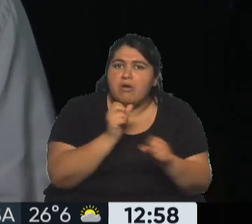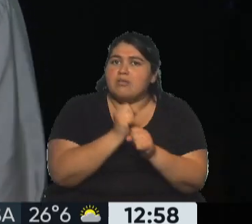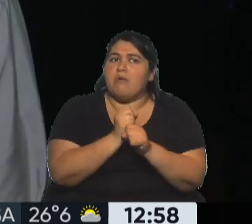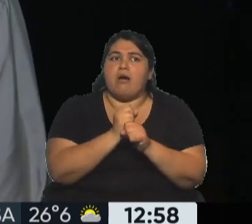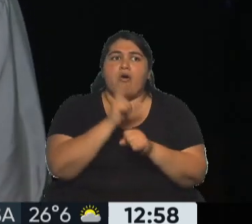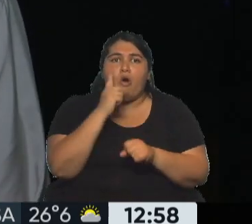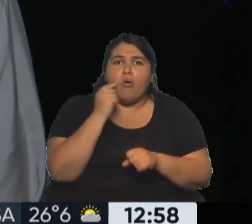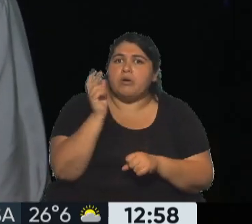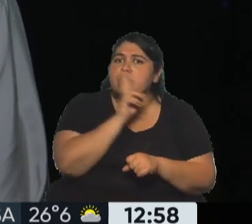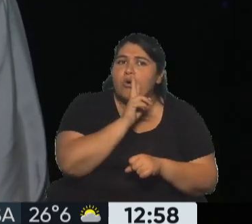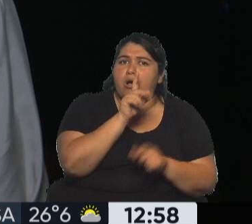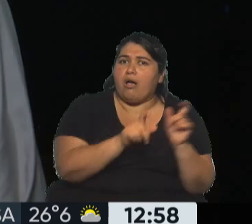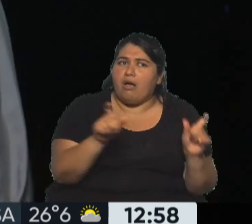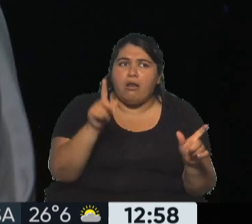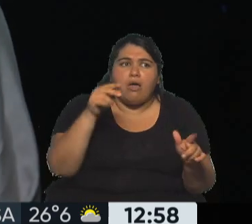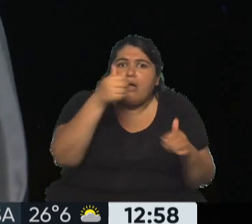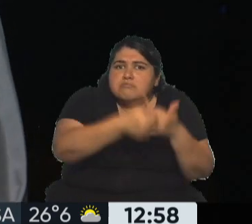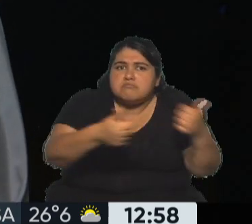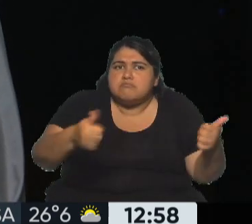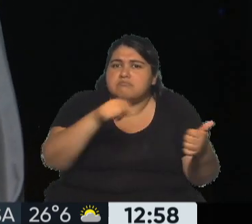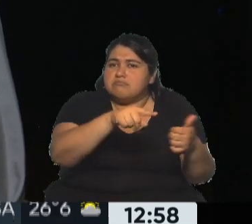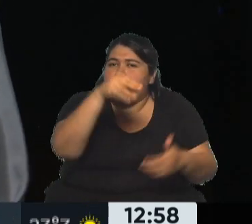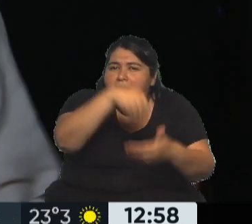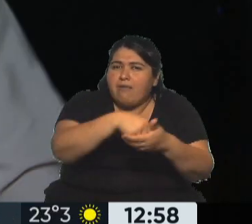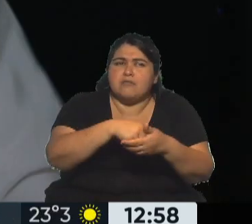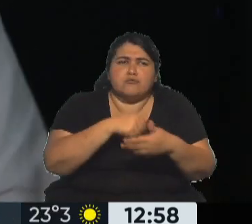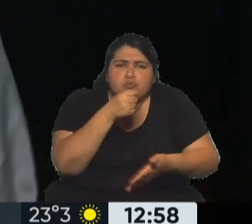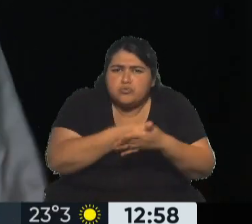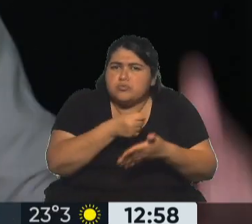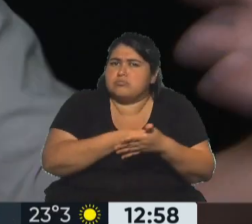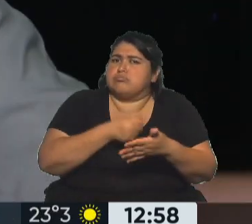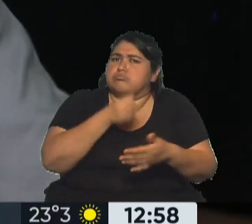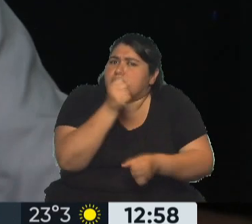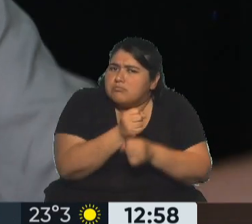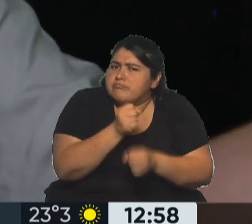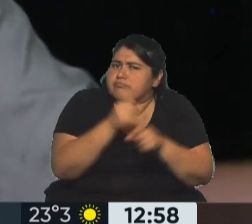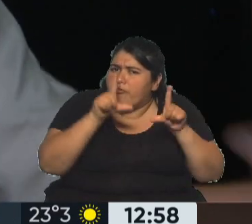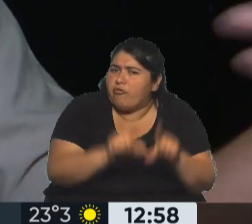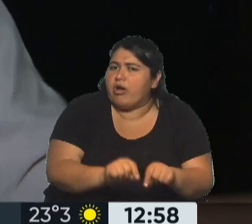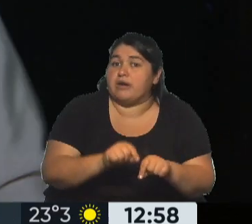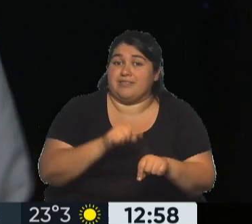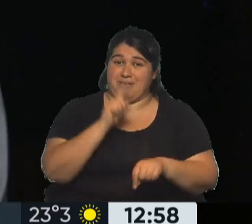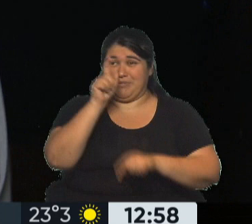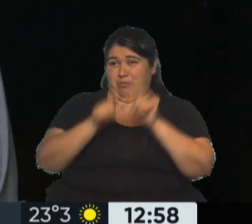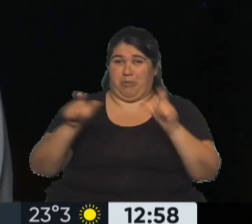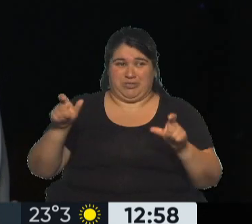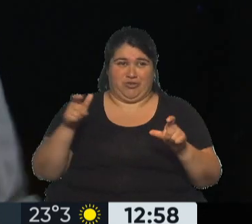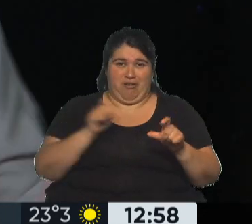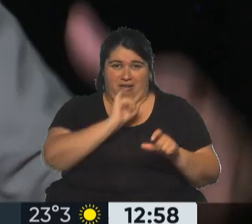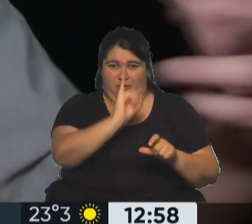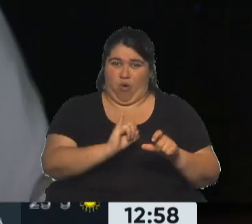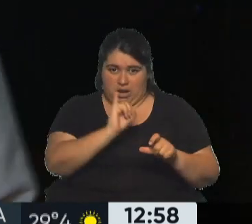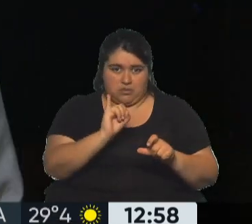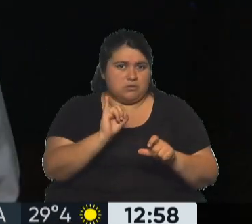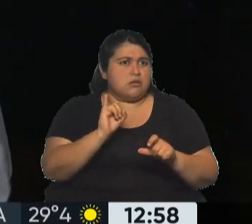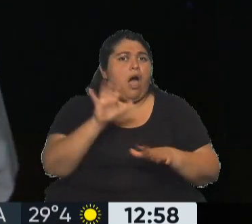trabajadoras que están ahí y lo dan todo, y bueno, como lo dicen los mismos participantes, personajes, dejan hasta